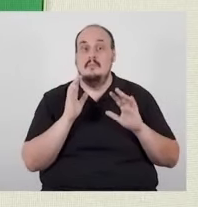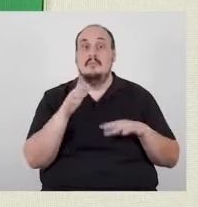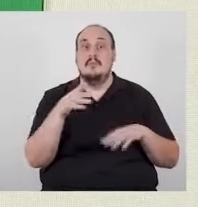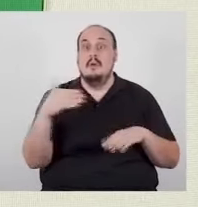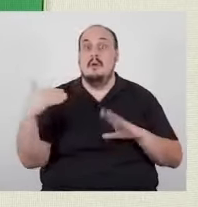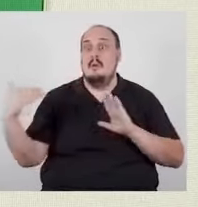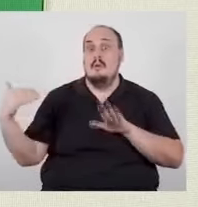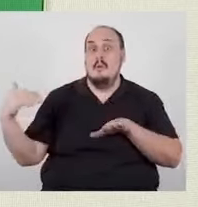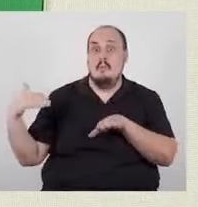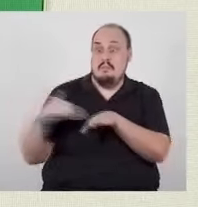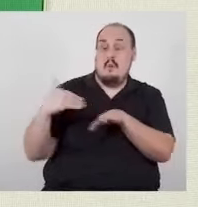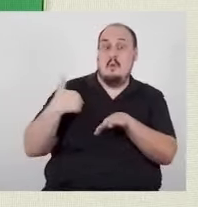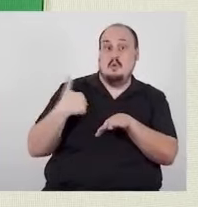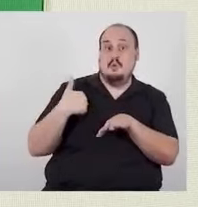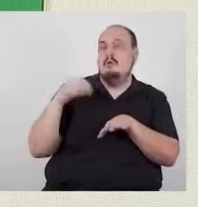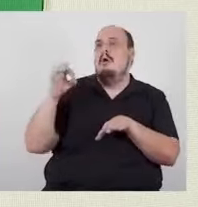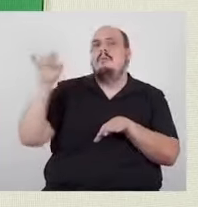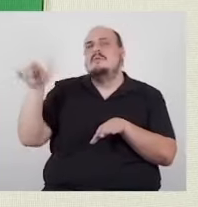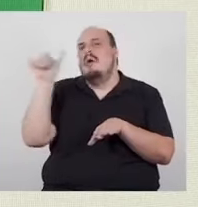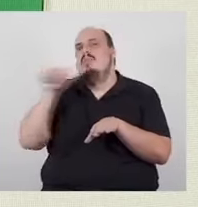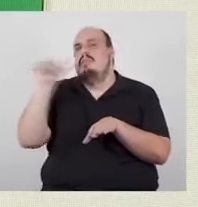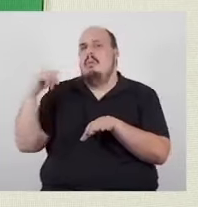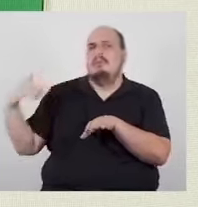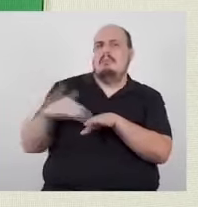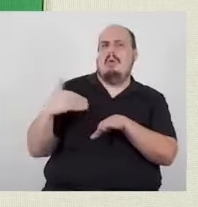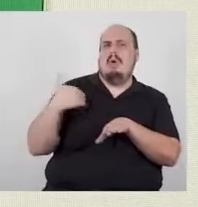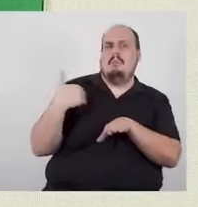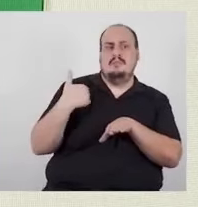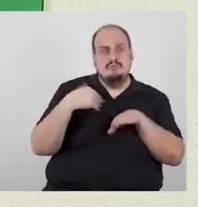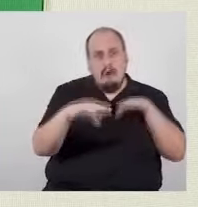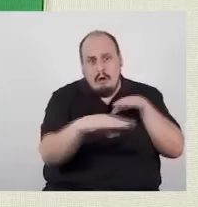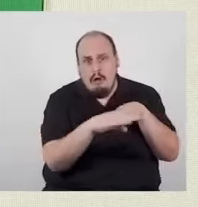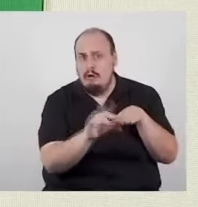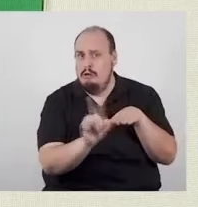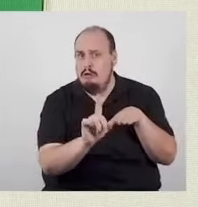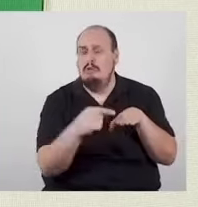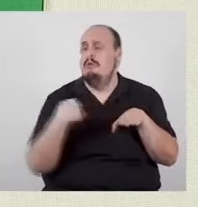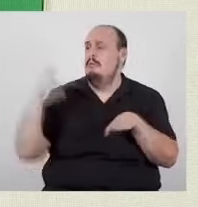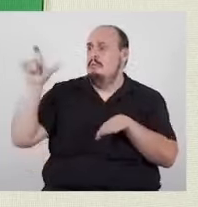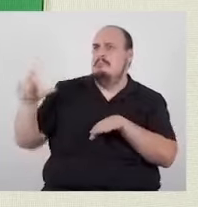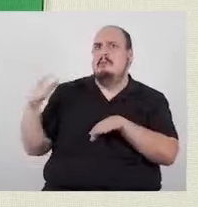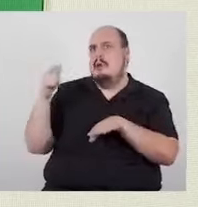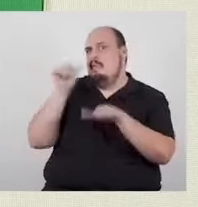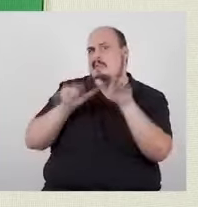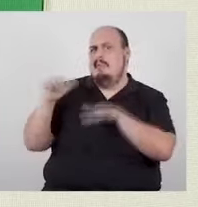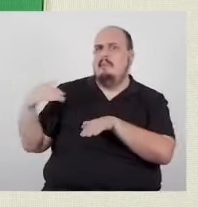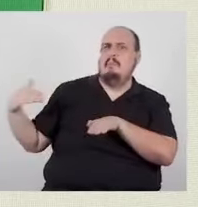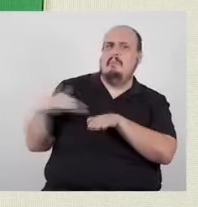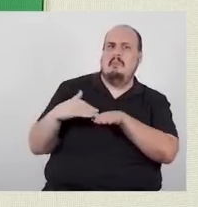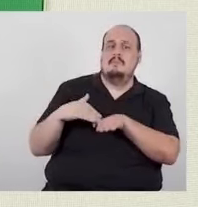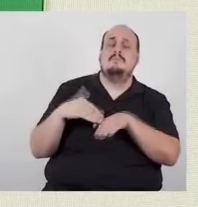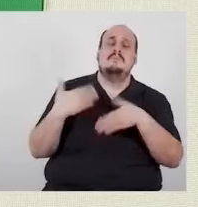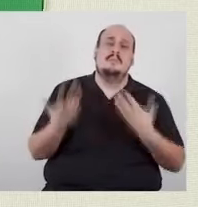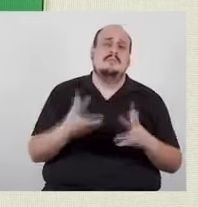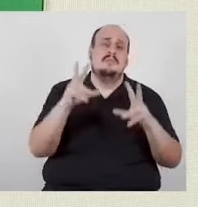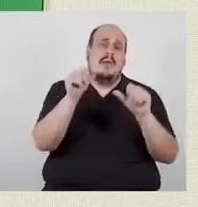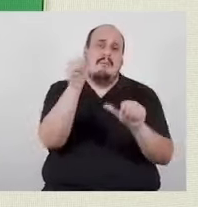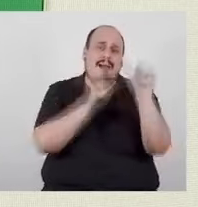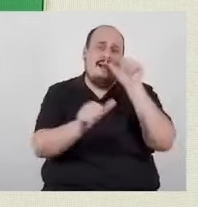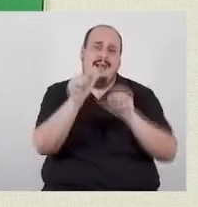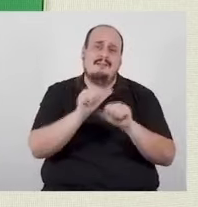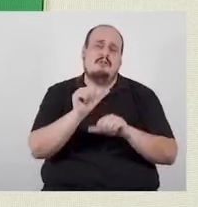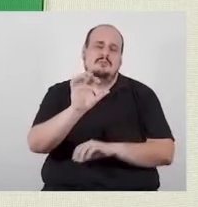choca, pero te choca uno que está en pedo o que está puesto. Entonces vamos a hablar de esto y vamos a hablar del alcohol cero. Pero antes de entrar en esa